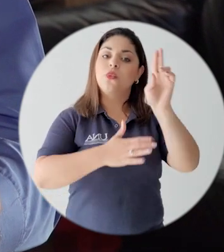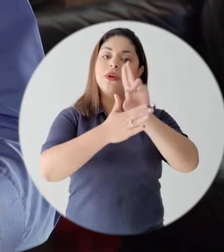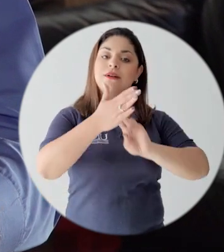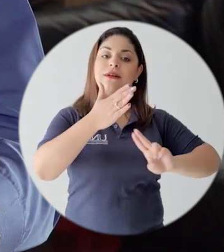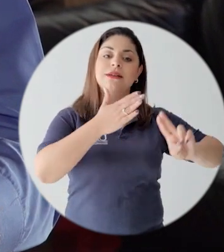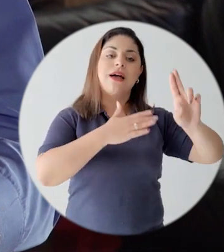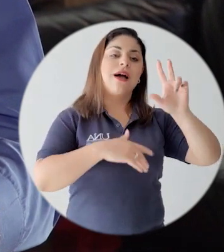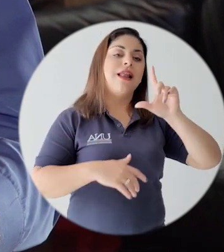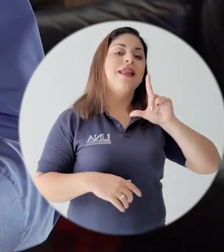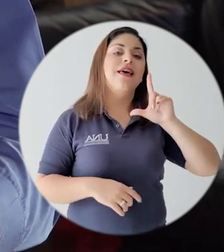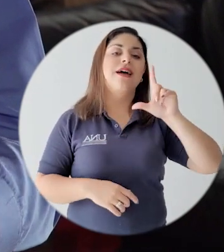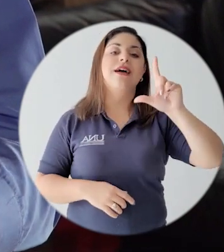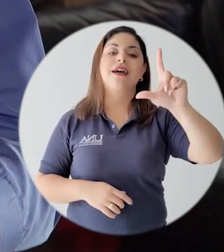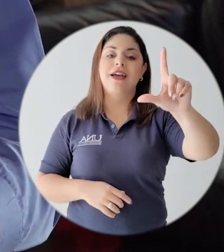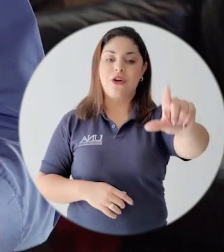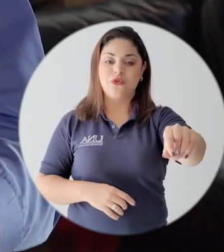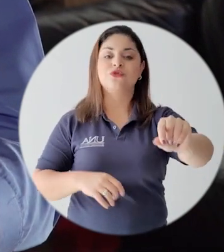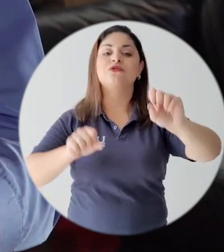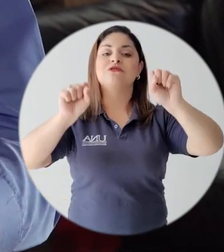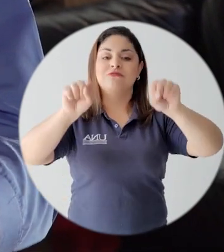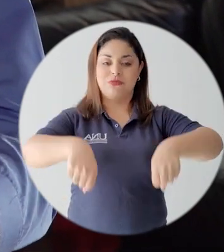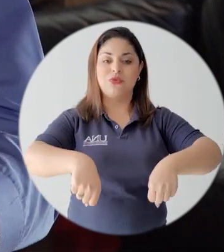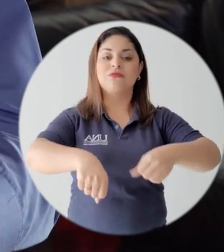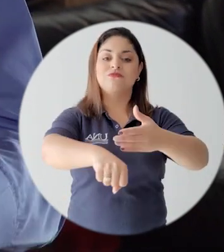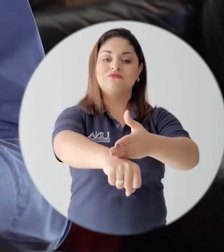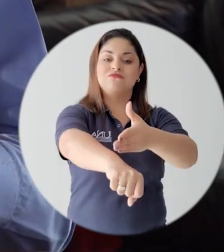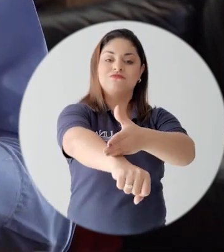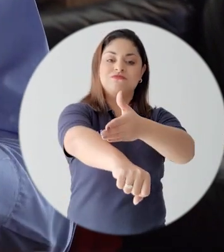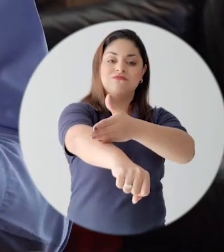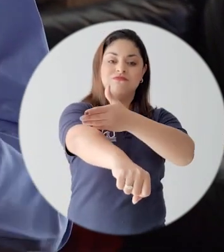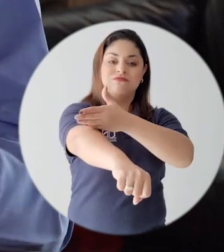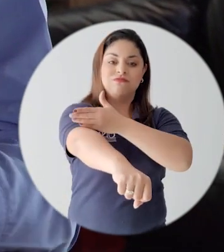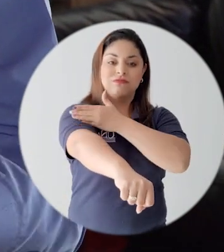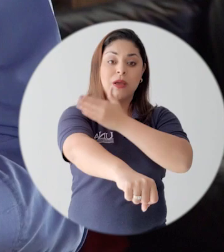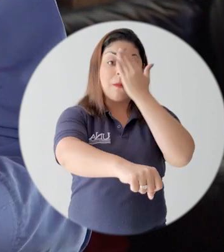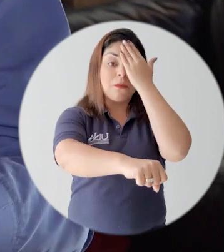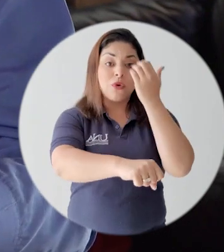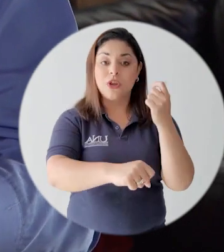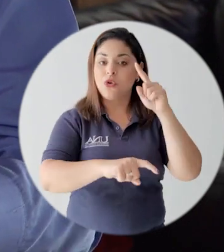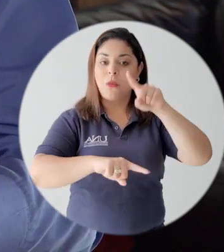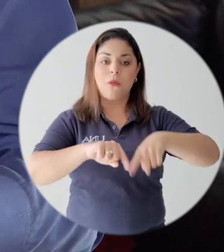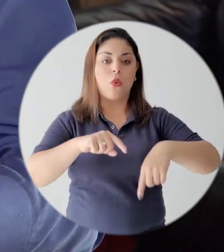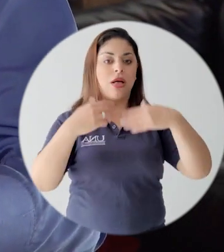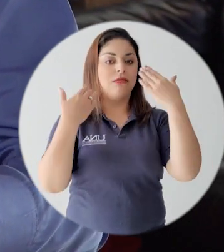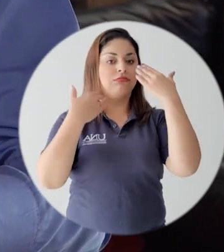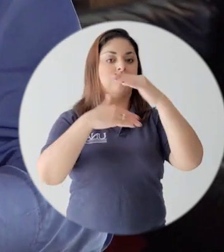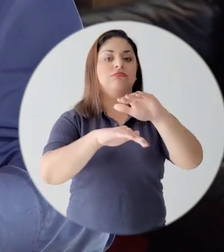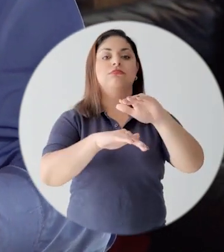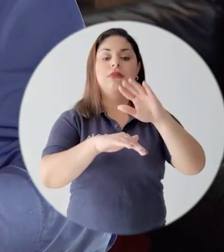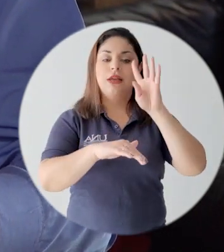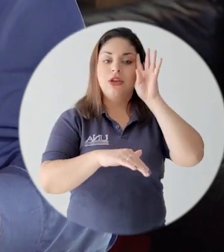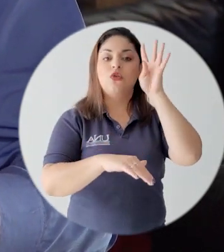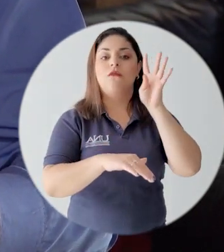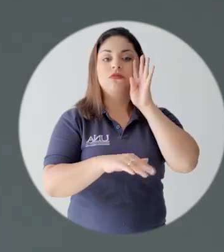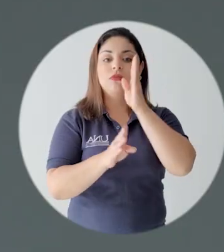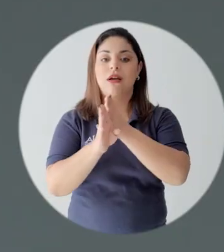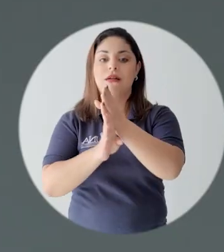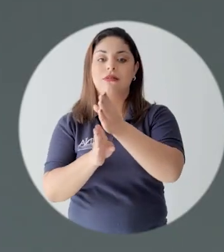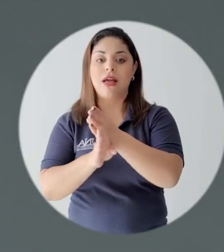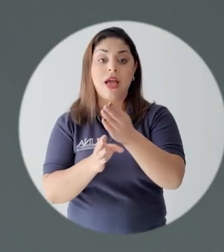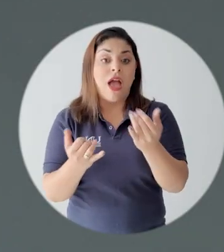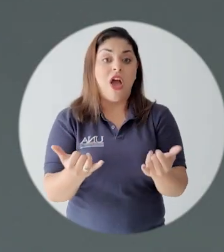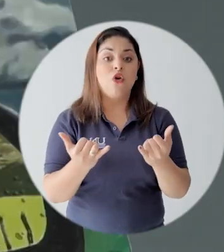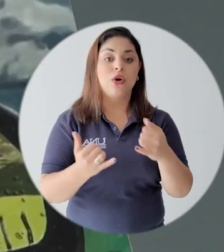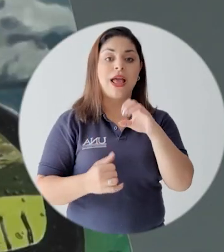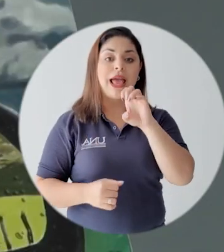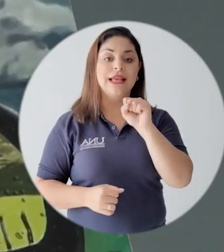bastante lejos, porque nosotros no podemos limitar la Universidad Necesaria a la innovación en cuanto a carreras. ¿Qué